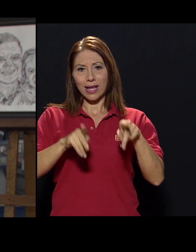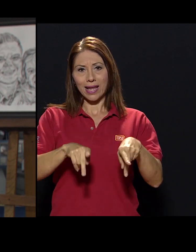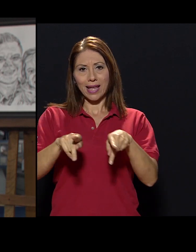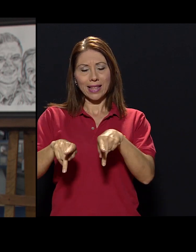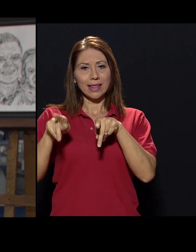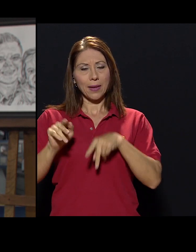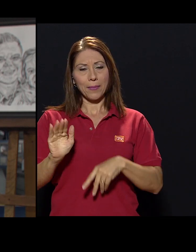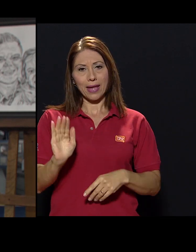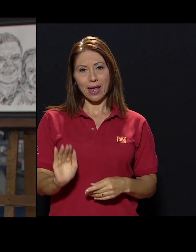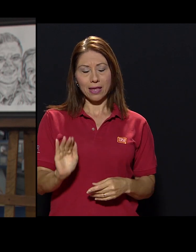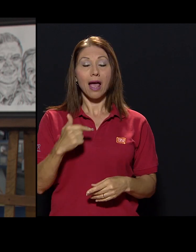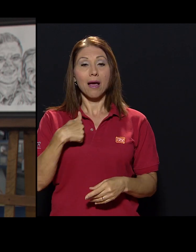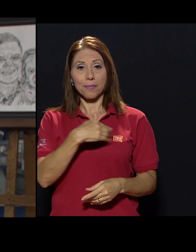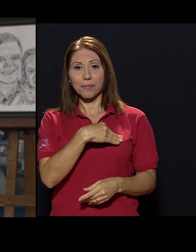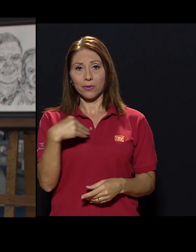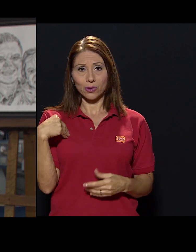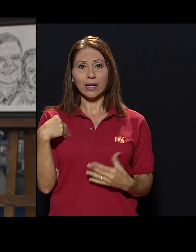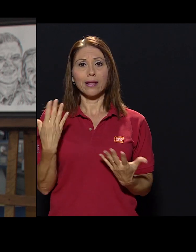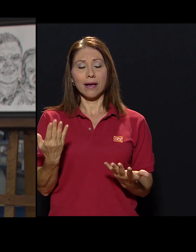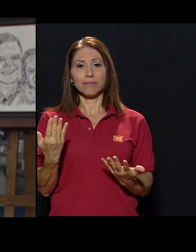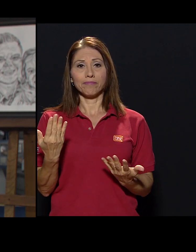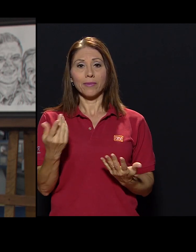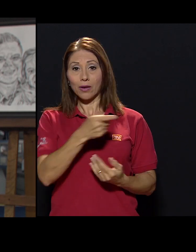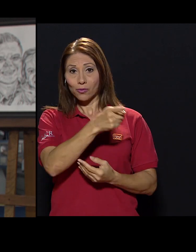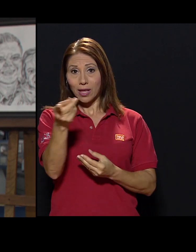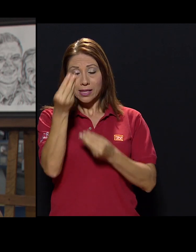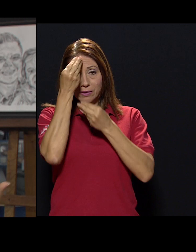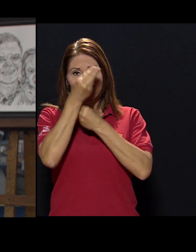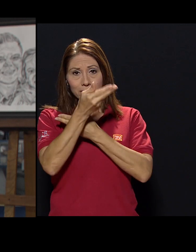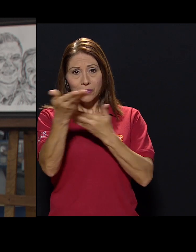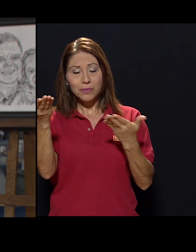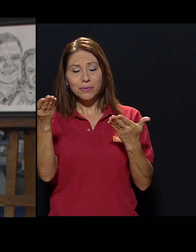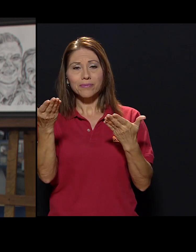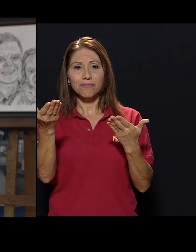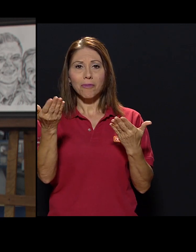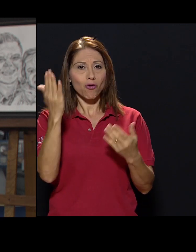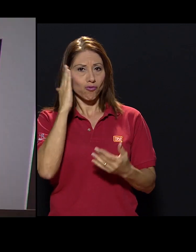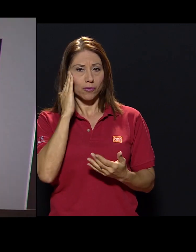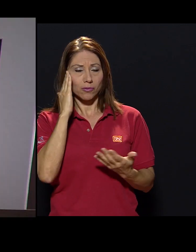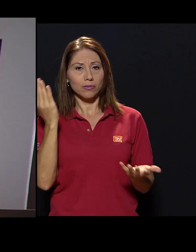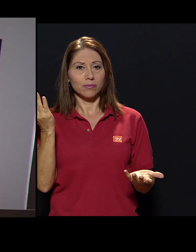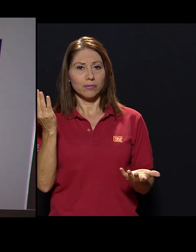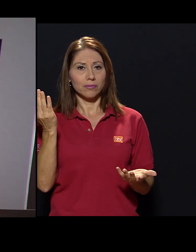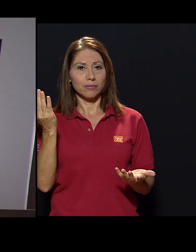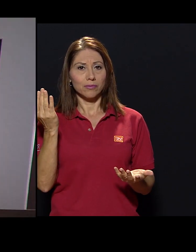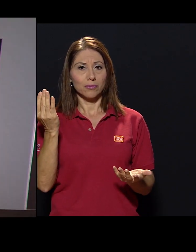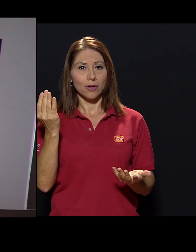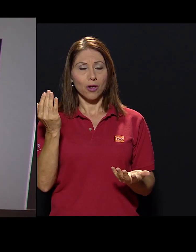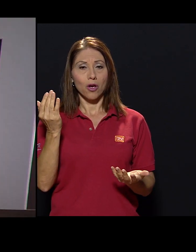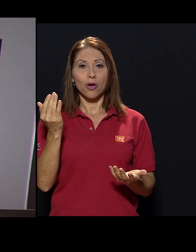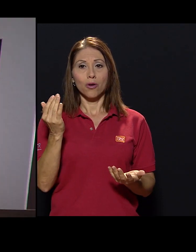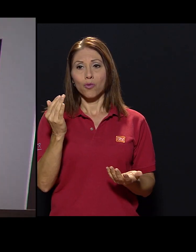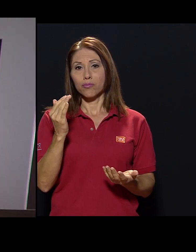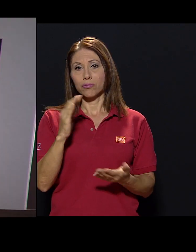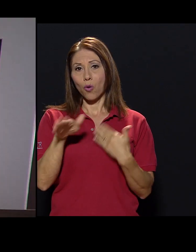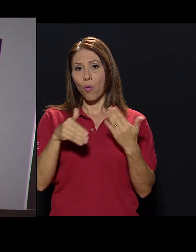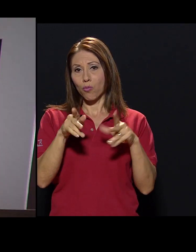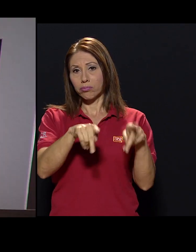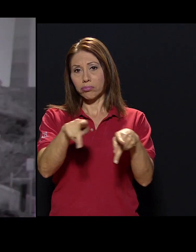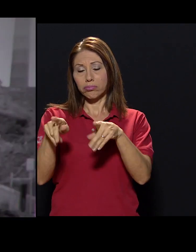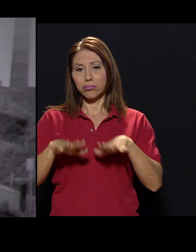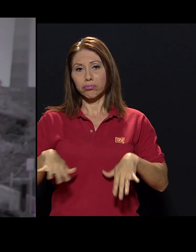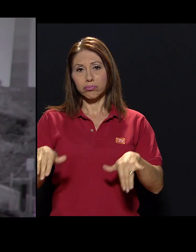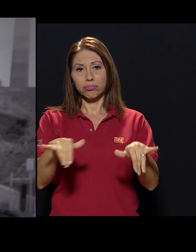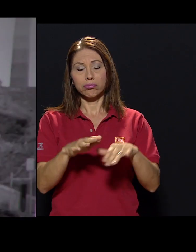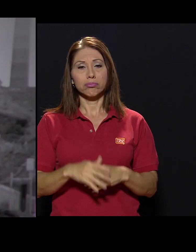Acerca De la gente Pequeña Y me gustaría Darnos a conocer Como Como personas Que